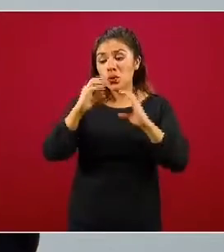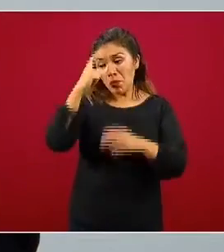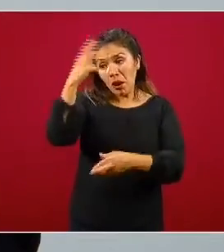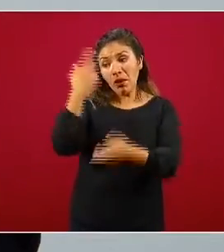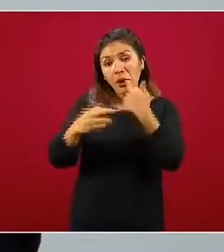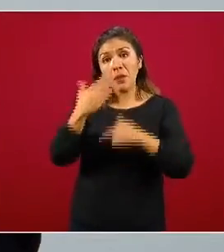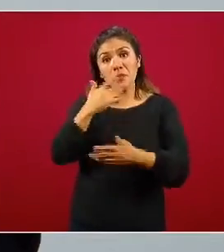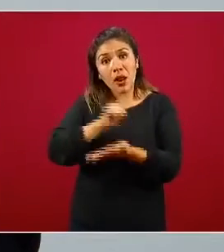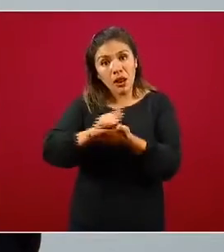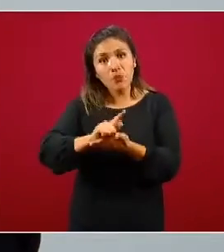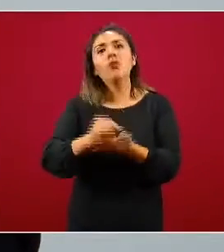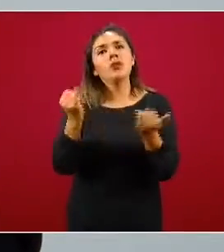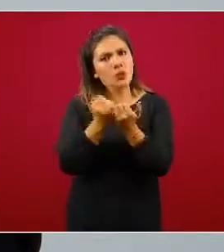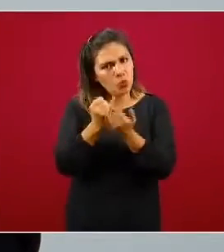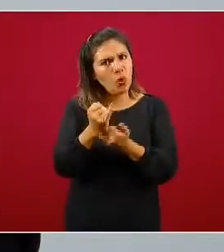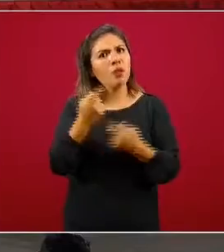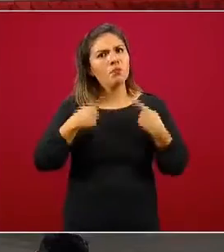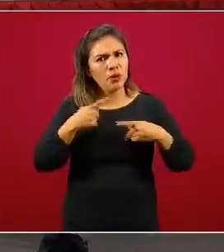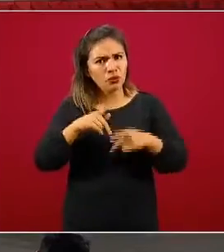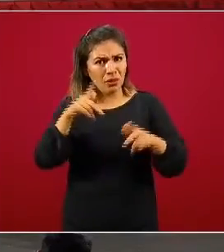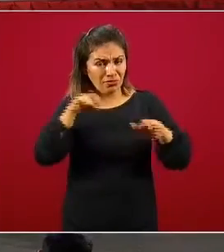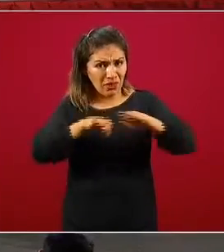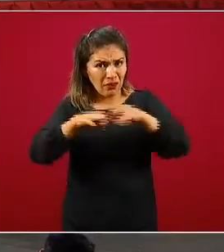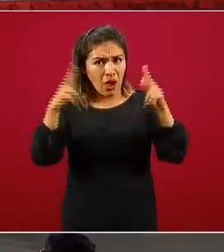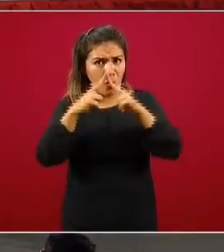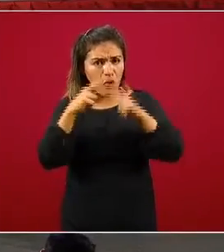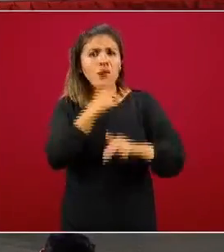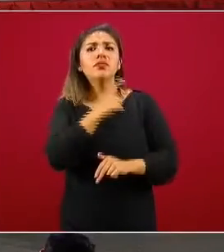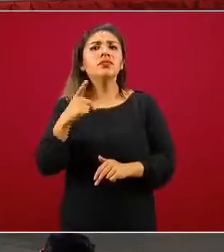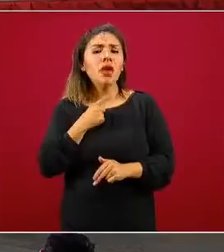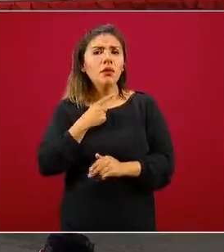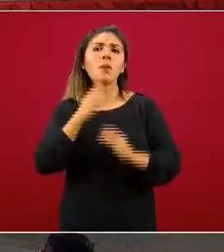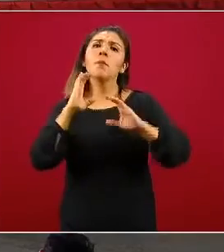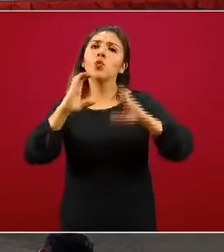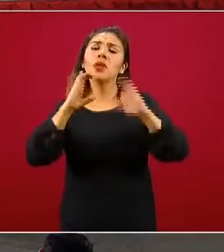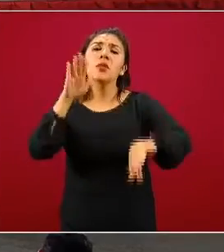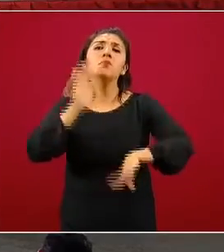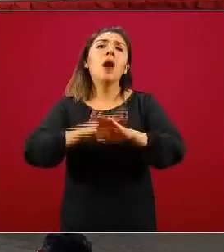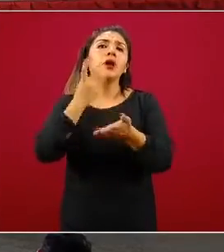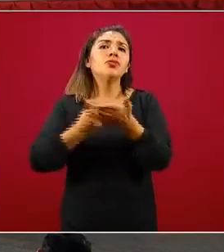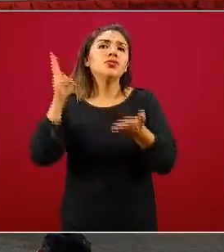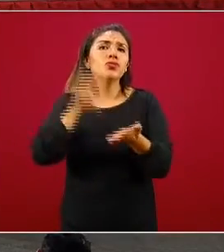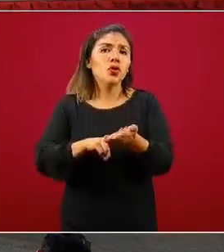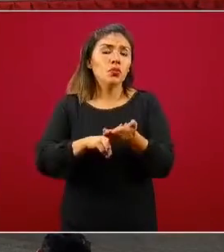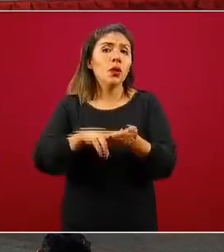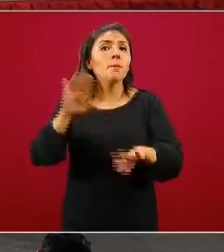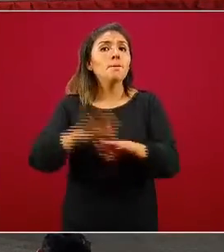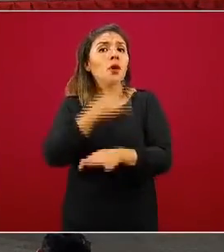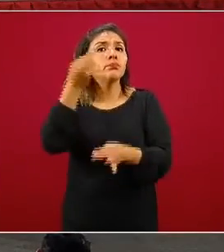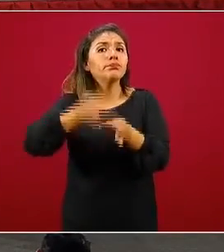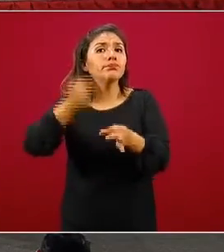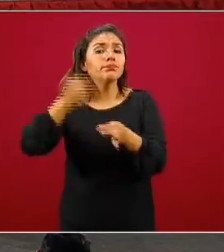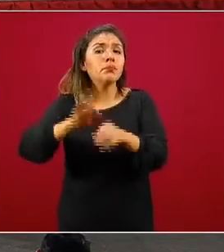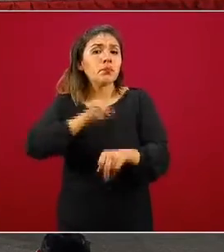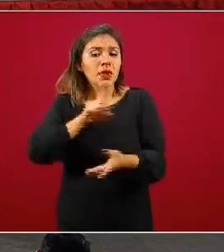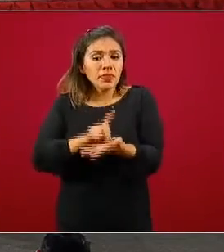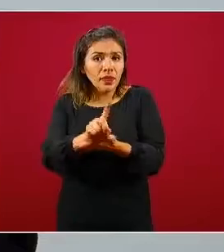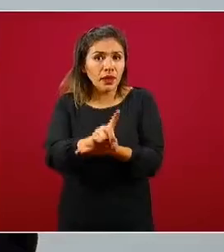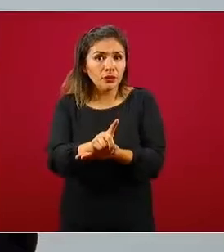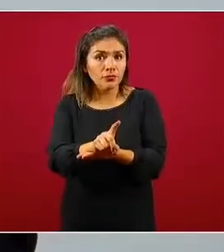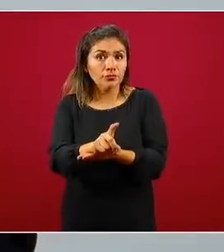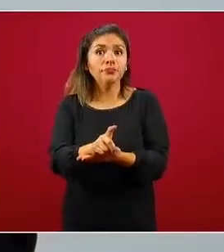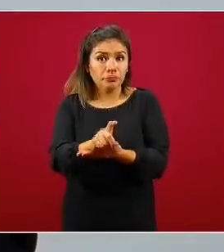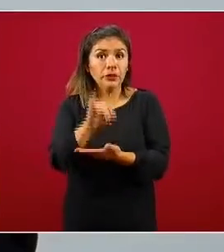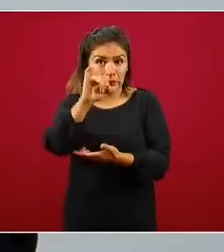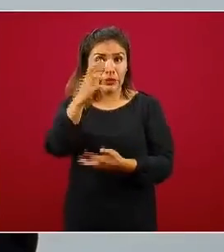regresar, también ellas tienen que tener mayor cuidado y sobre todo el cumplimiento de sus derechos. Van